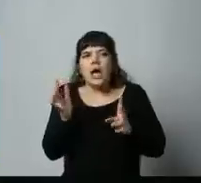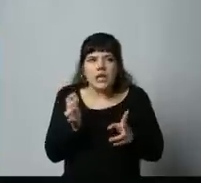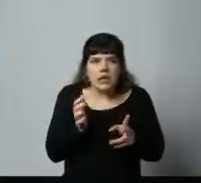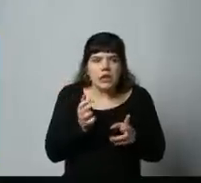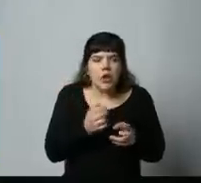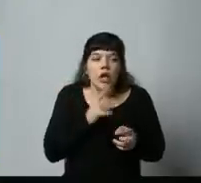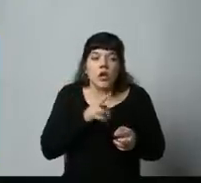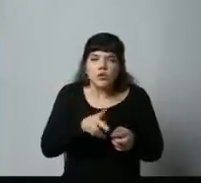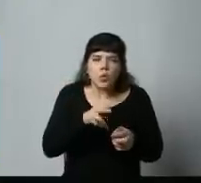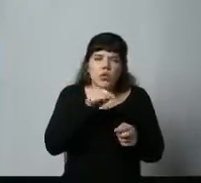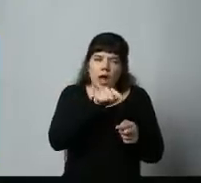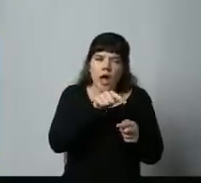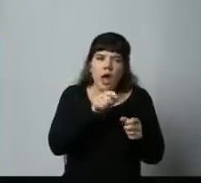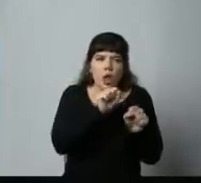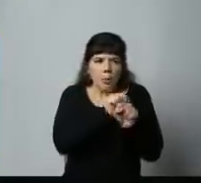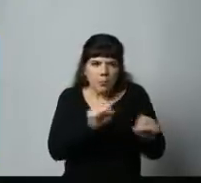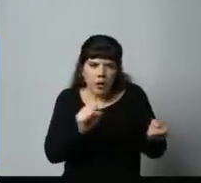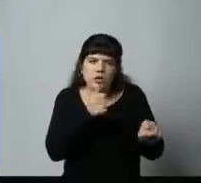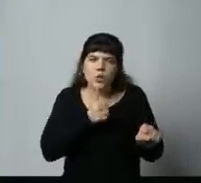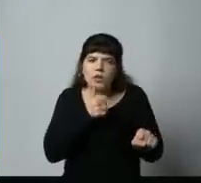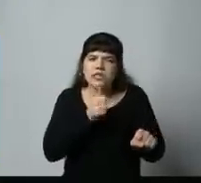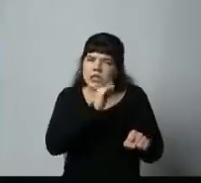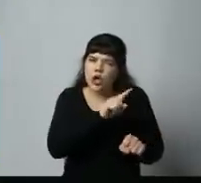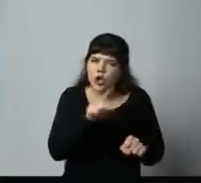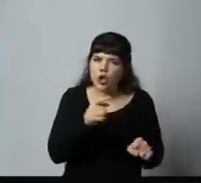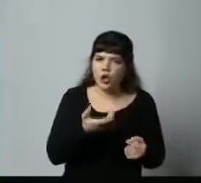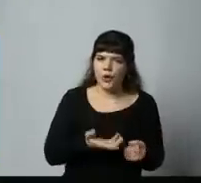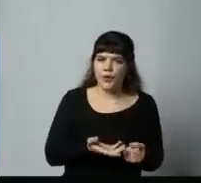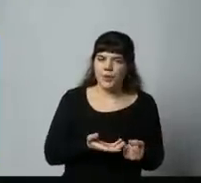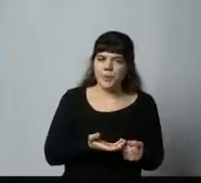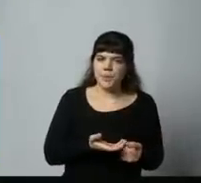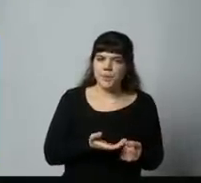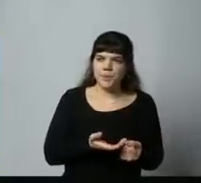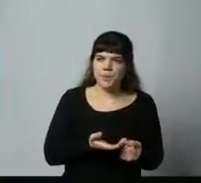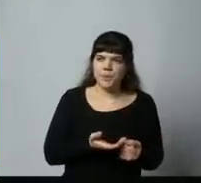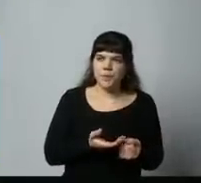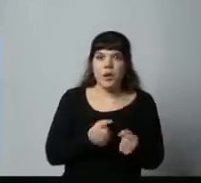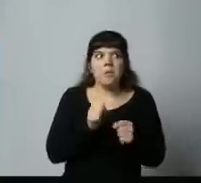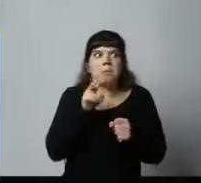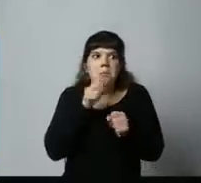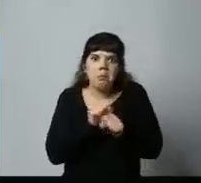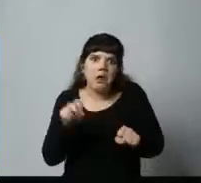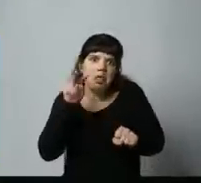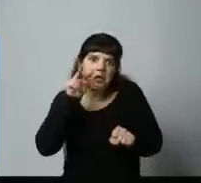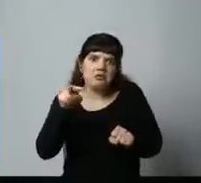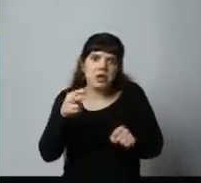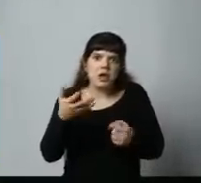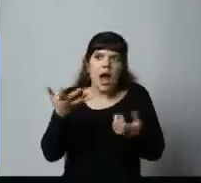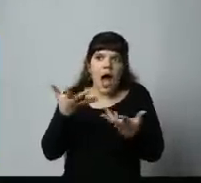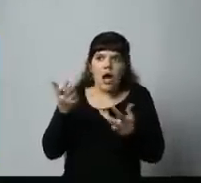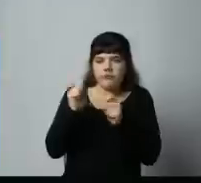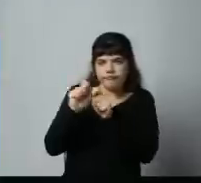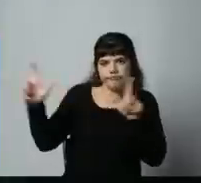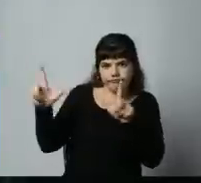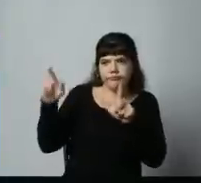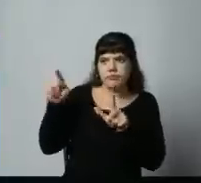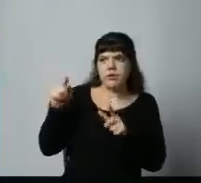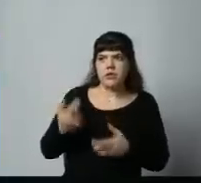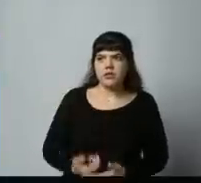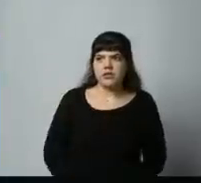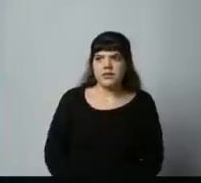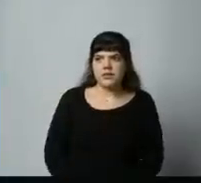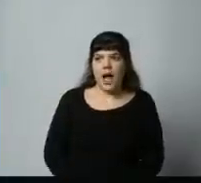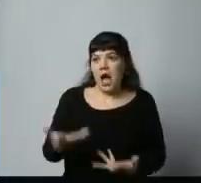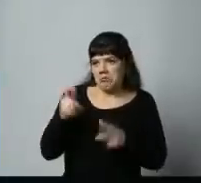viendo eran evitables o no eran evitables eh lo podemos ver en la presentación